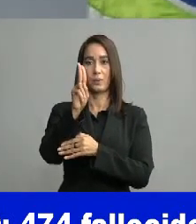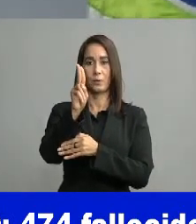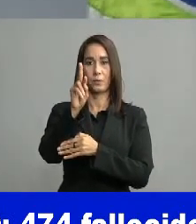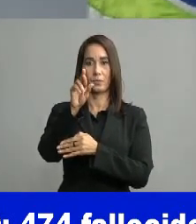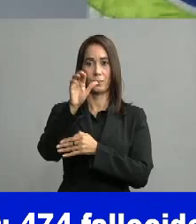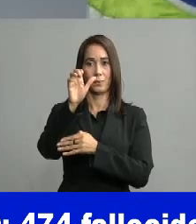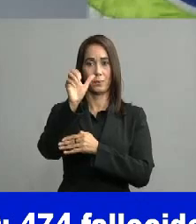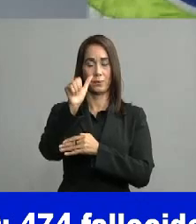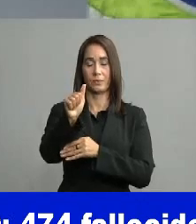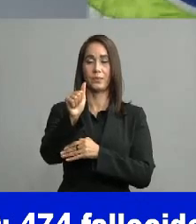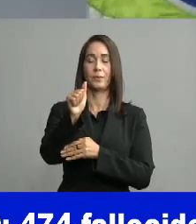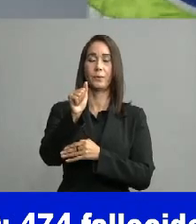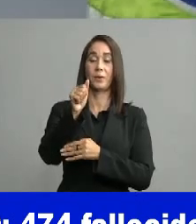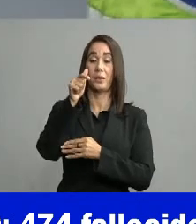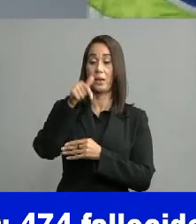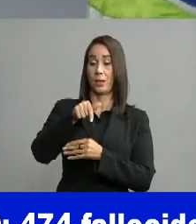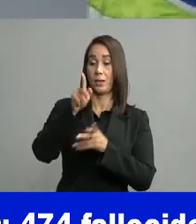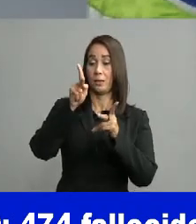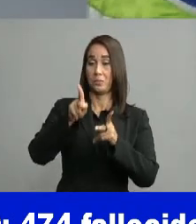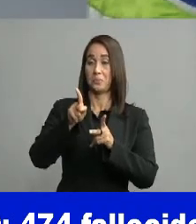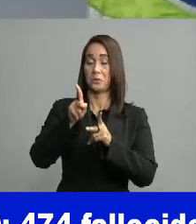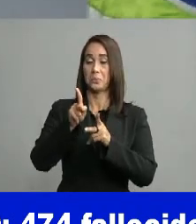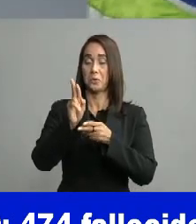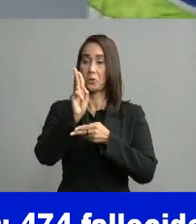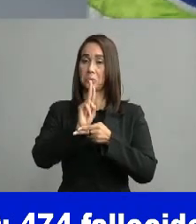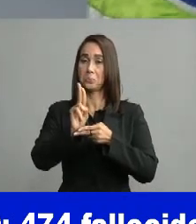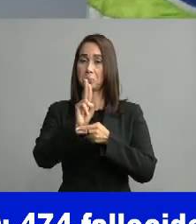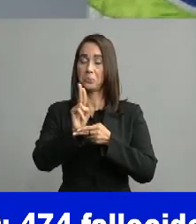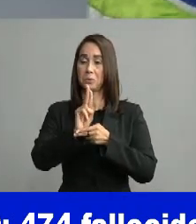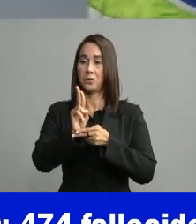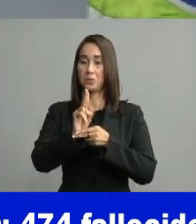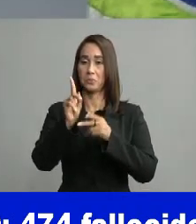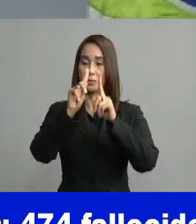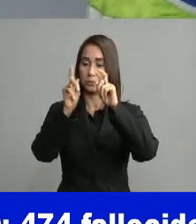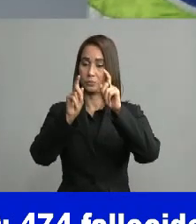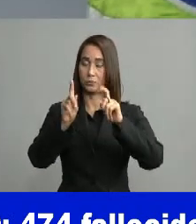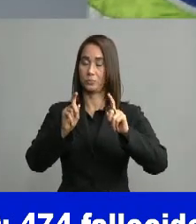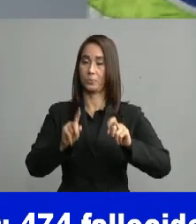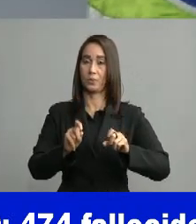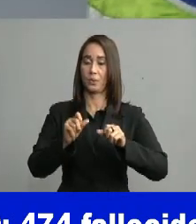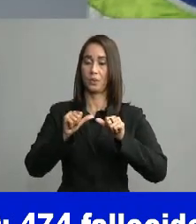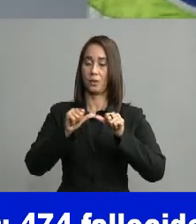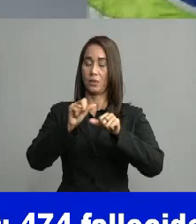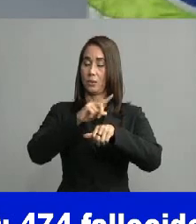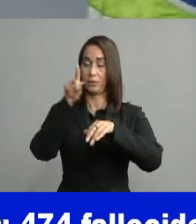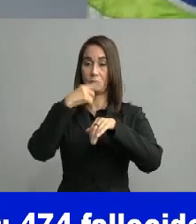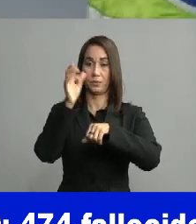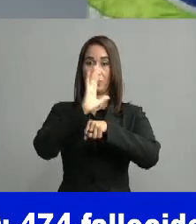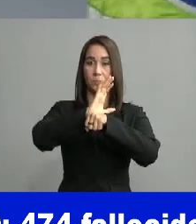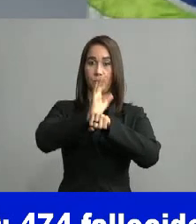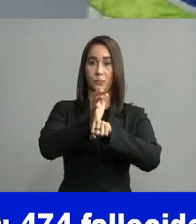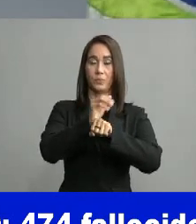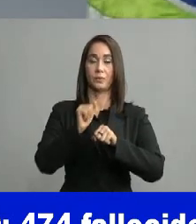Aurora de la ciudadanía durante la epidemia del COVID-19.